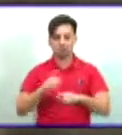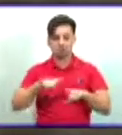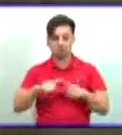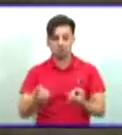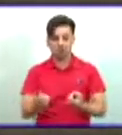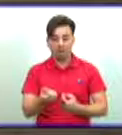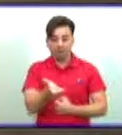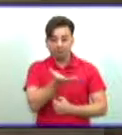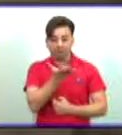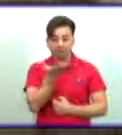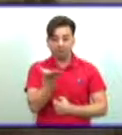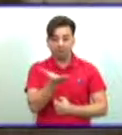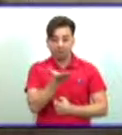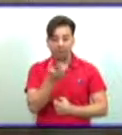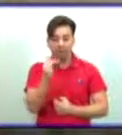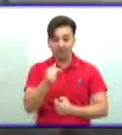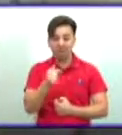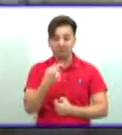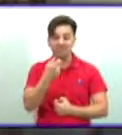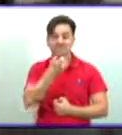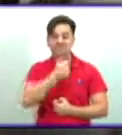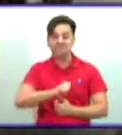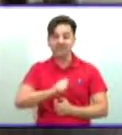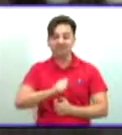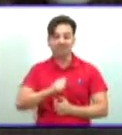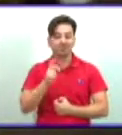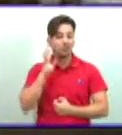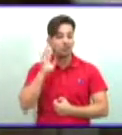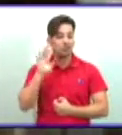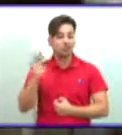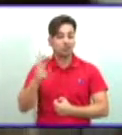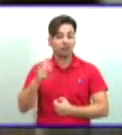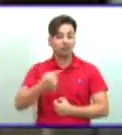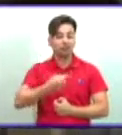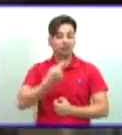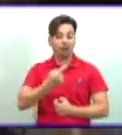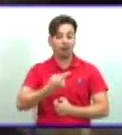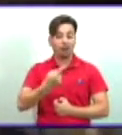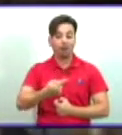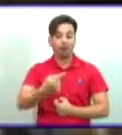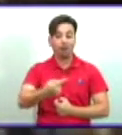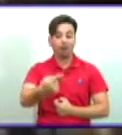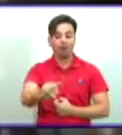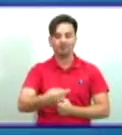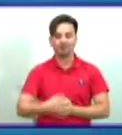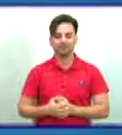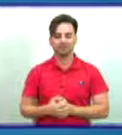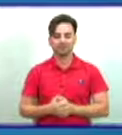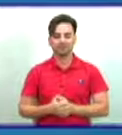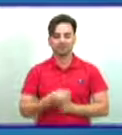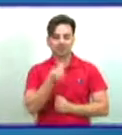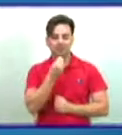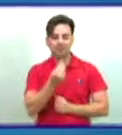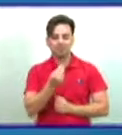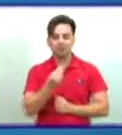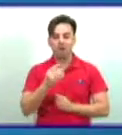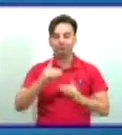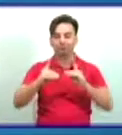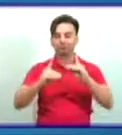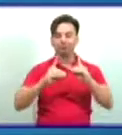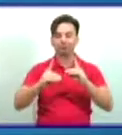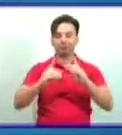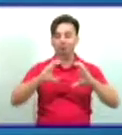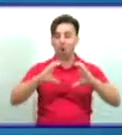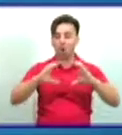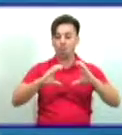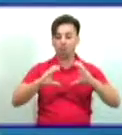atmósfera es un gran conductor del sonido y por lo tanto permite nuestra comunicación. La ionosfera además ejerce